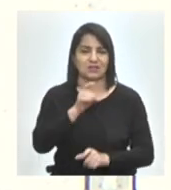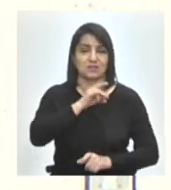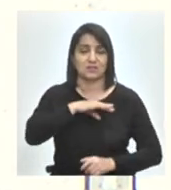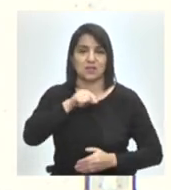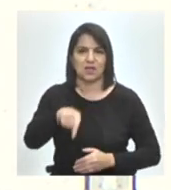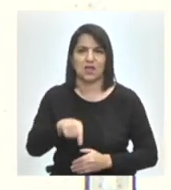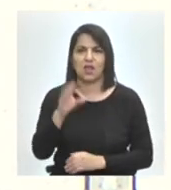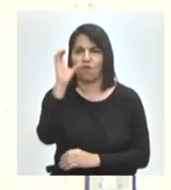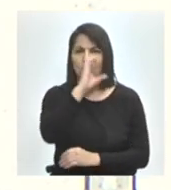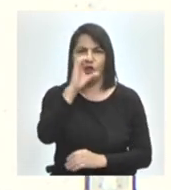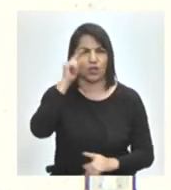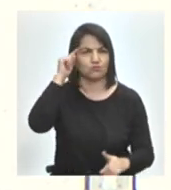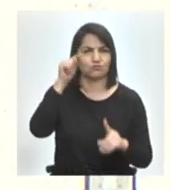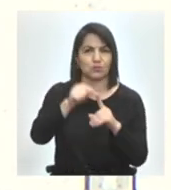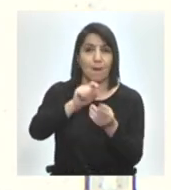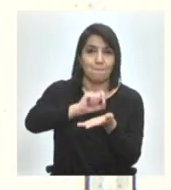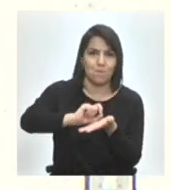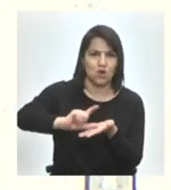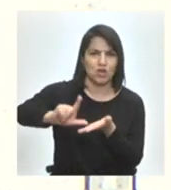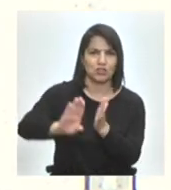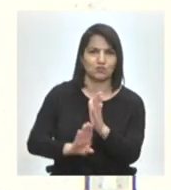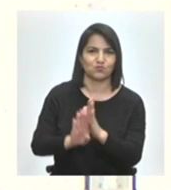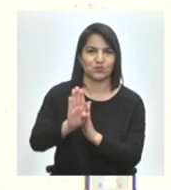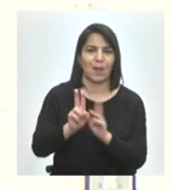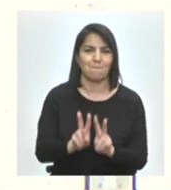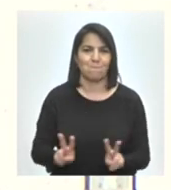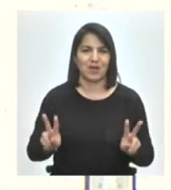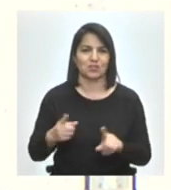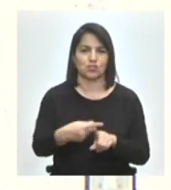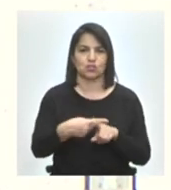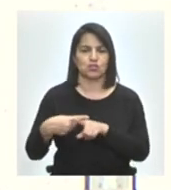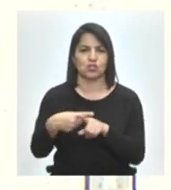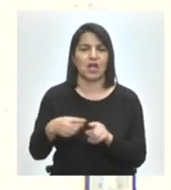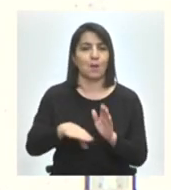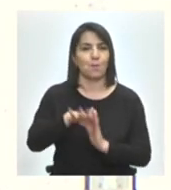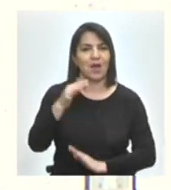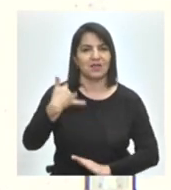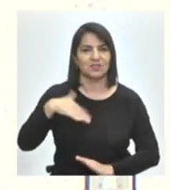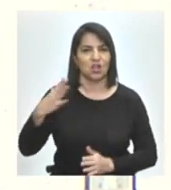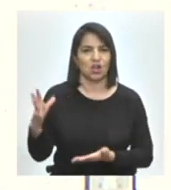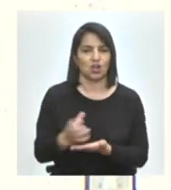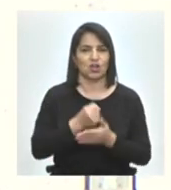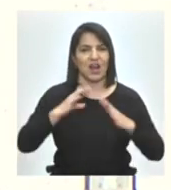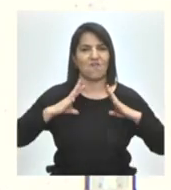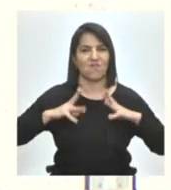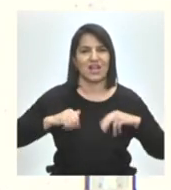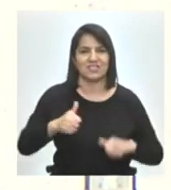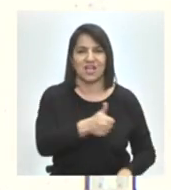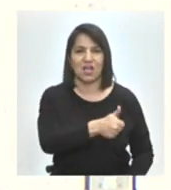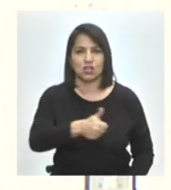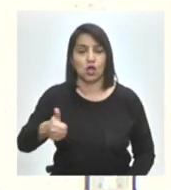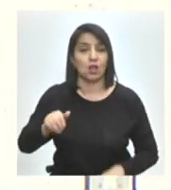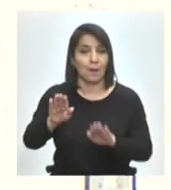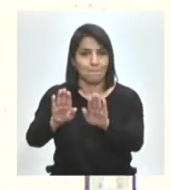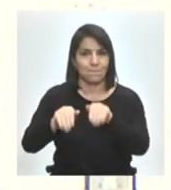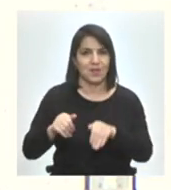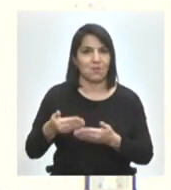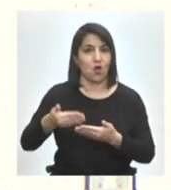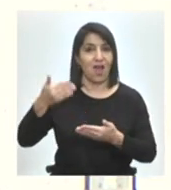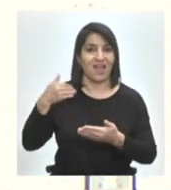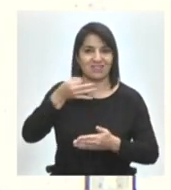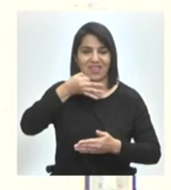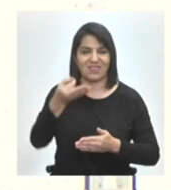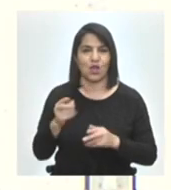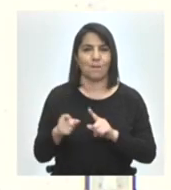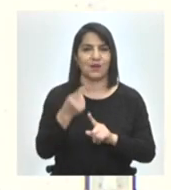del progreso y la paz social, y de algo tan relevante como alcanzar la felicidad común, tal como señalaba su primer